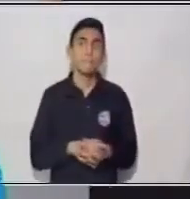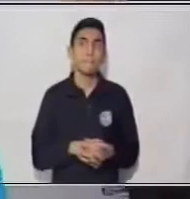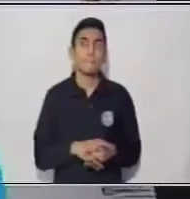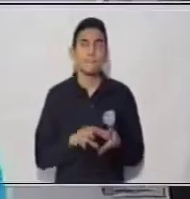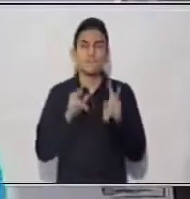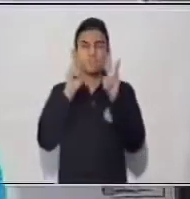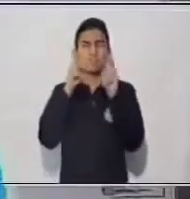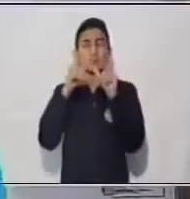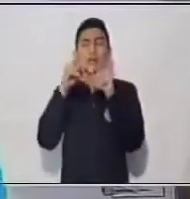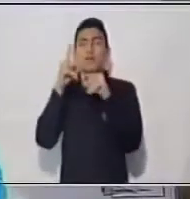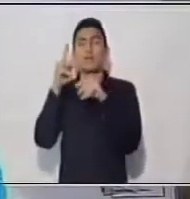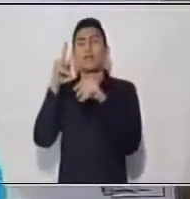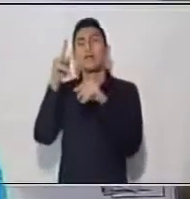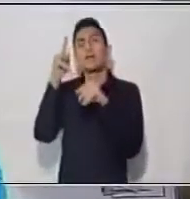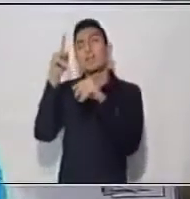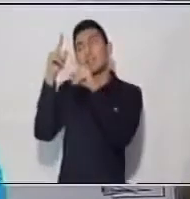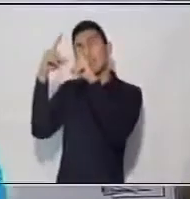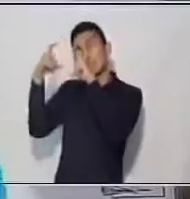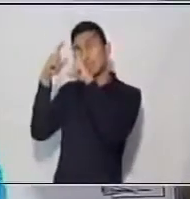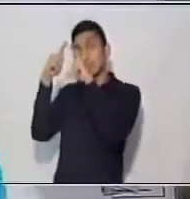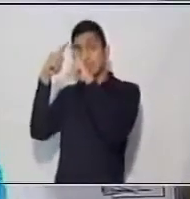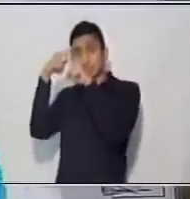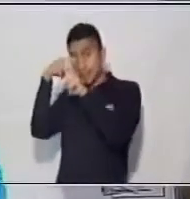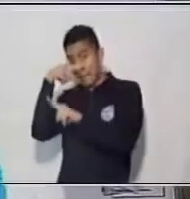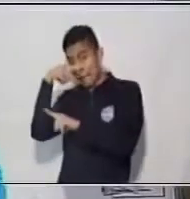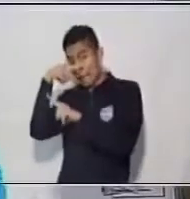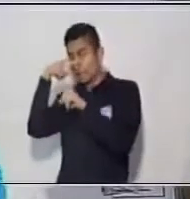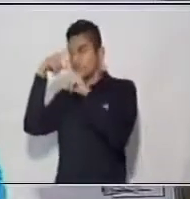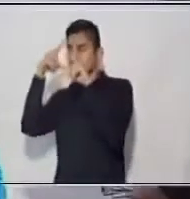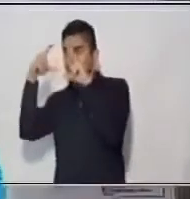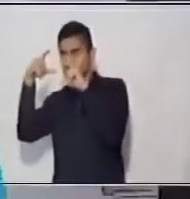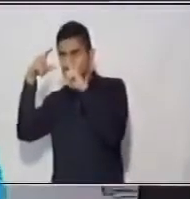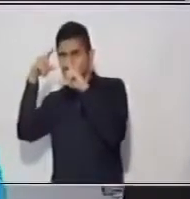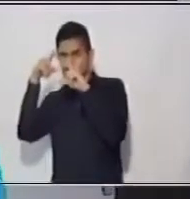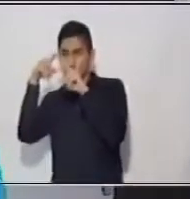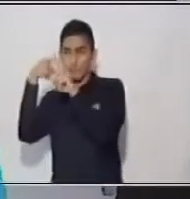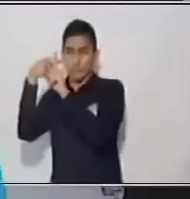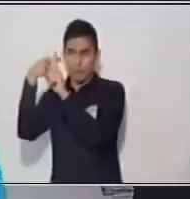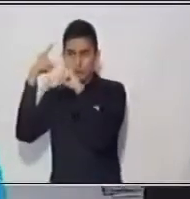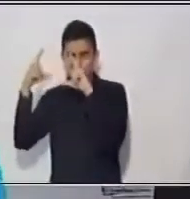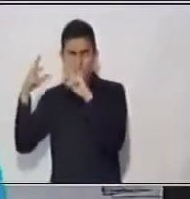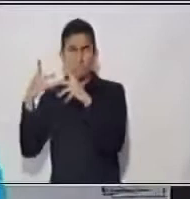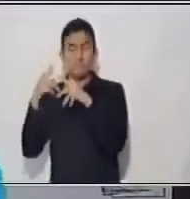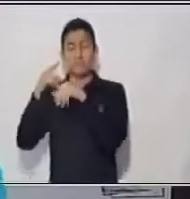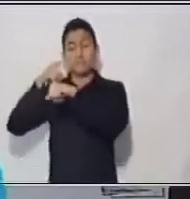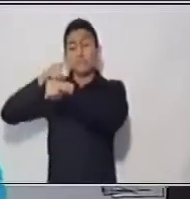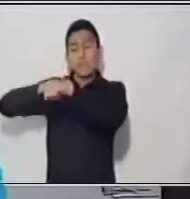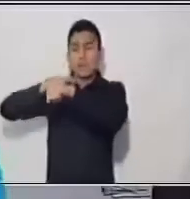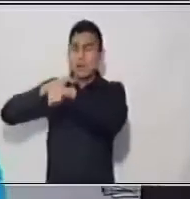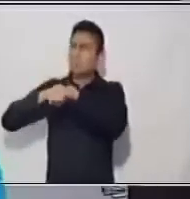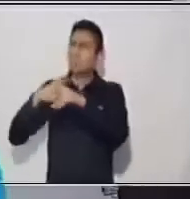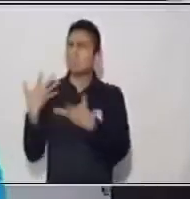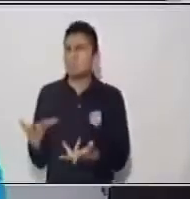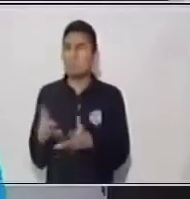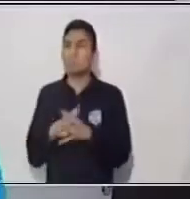Y el tiempo es la letra T. Entonces, el tiempo como